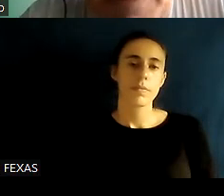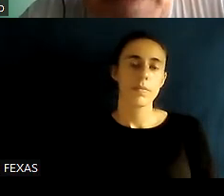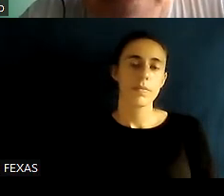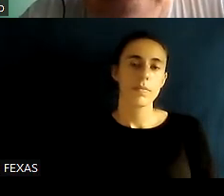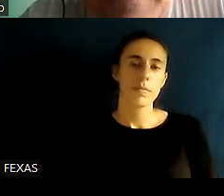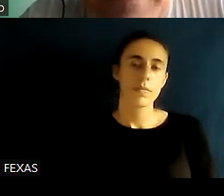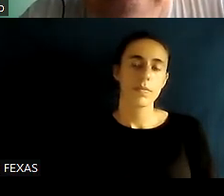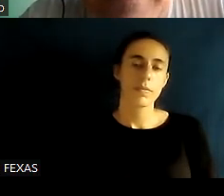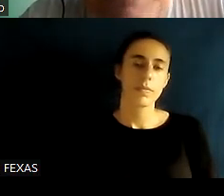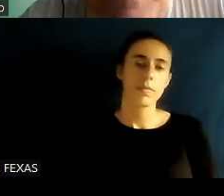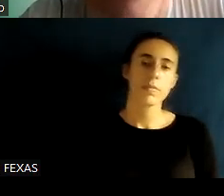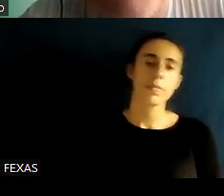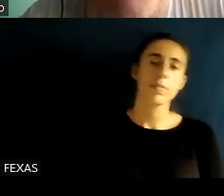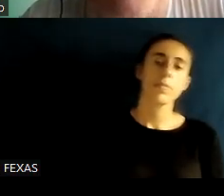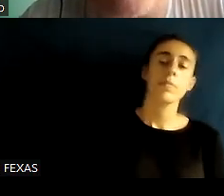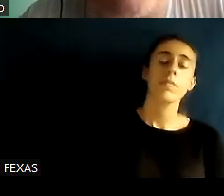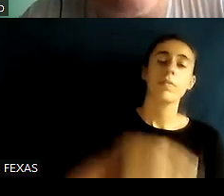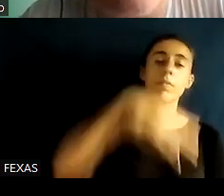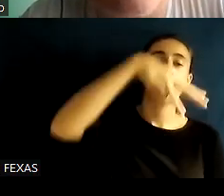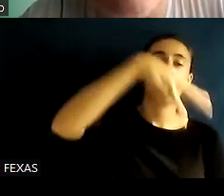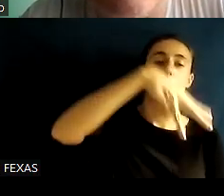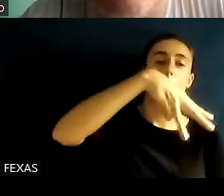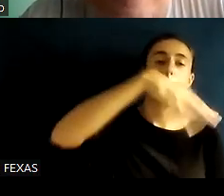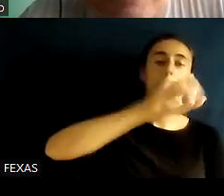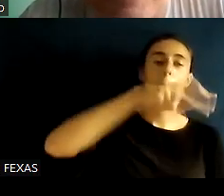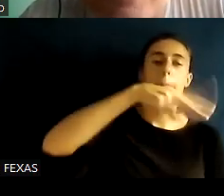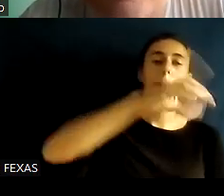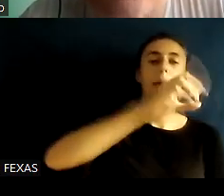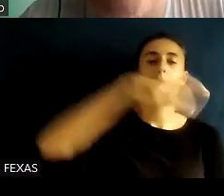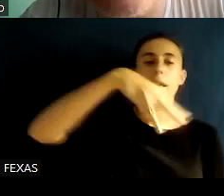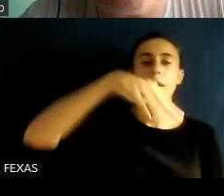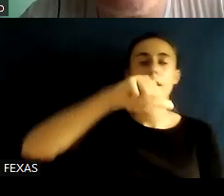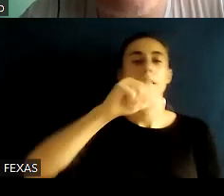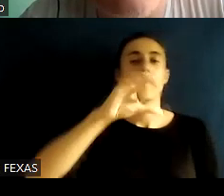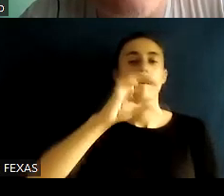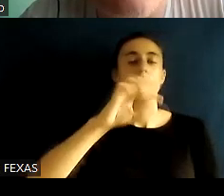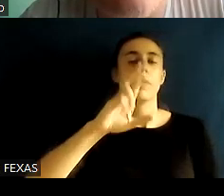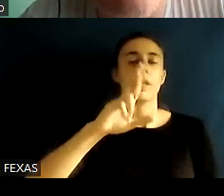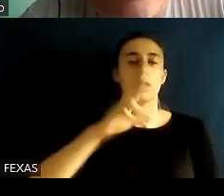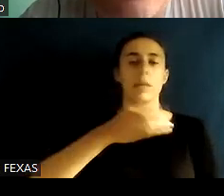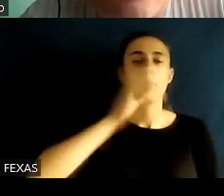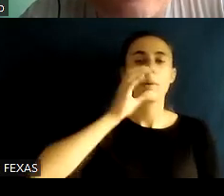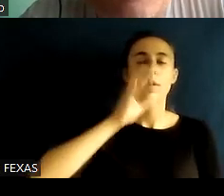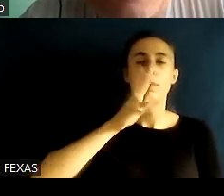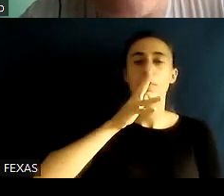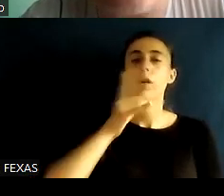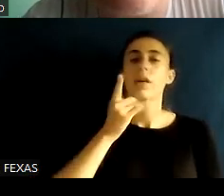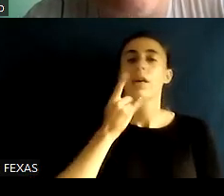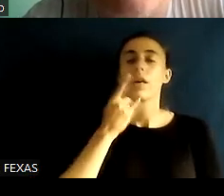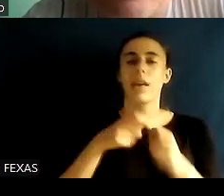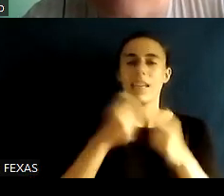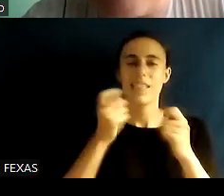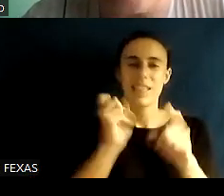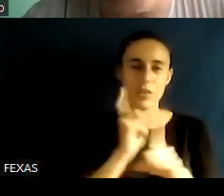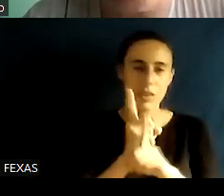Hay el MindMaster bebible, sabéis que es rico en antioxidantes, en vitamina E, en resveratrol